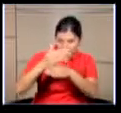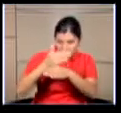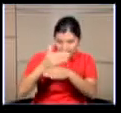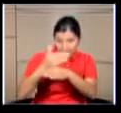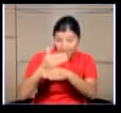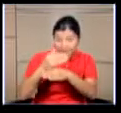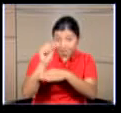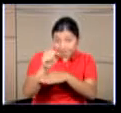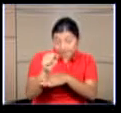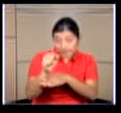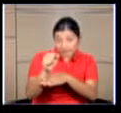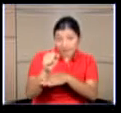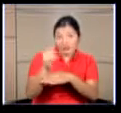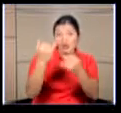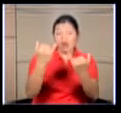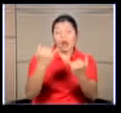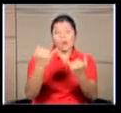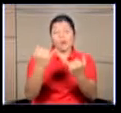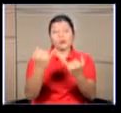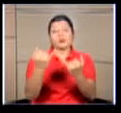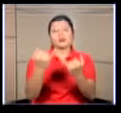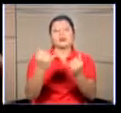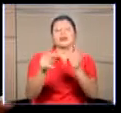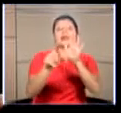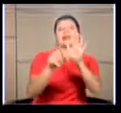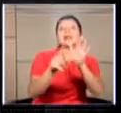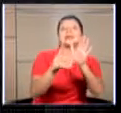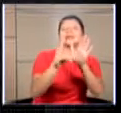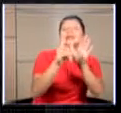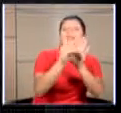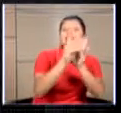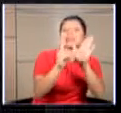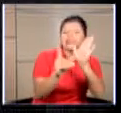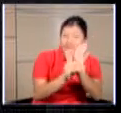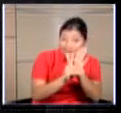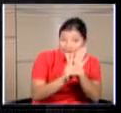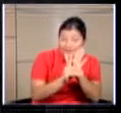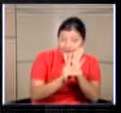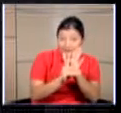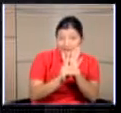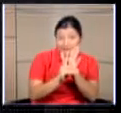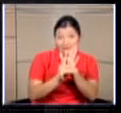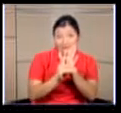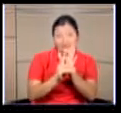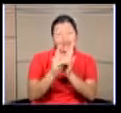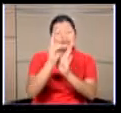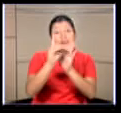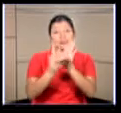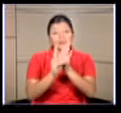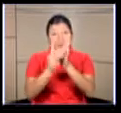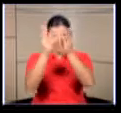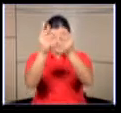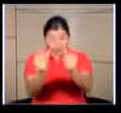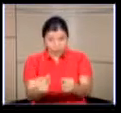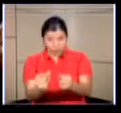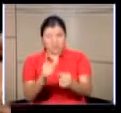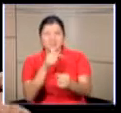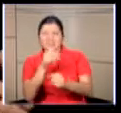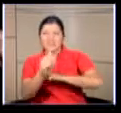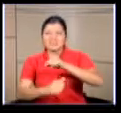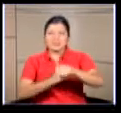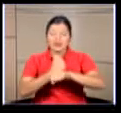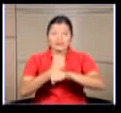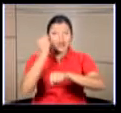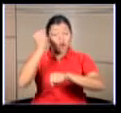directrices presupuestarias para el periodo 2015 son formuladas por el gobierno anterior, eso es parte del ciclo presupuestario corriente, y